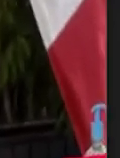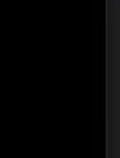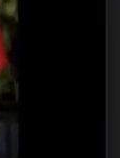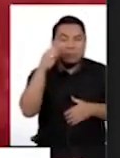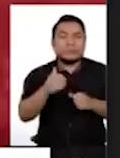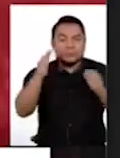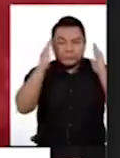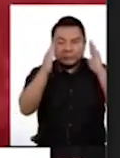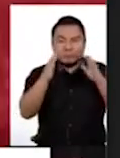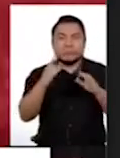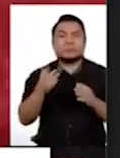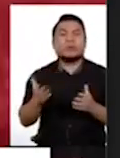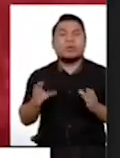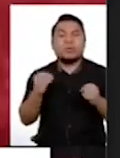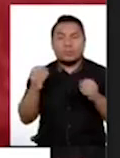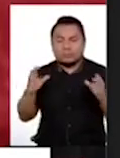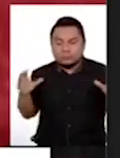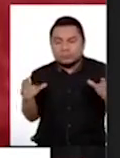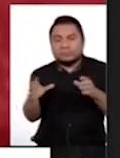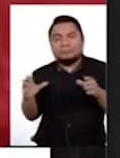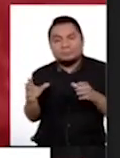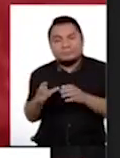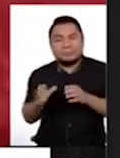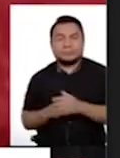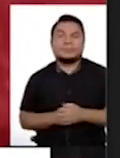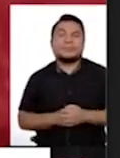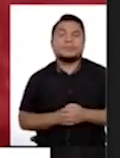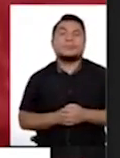uno, como ya indican